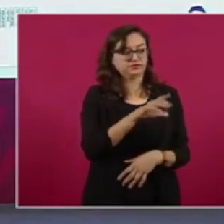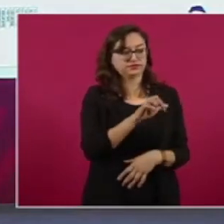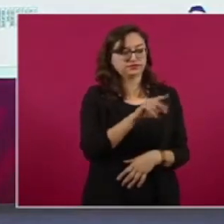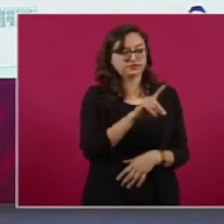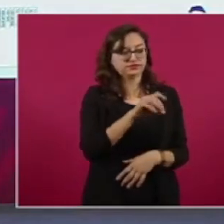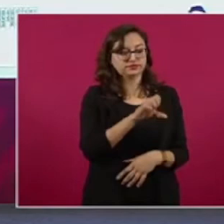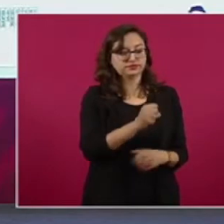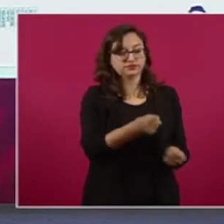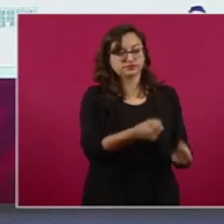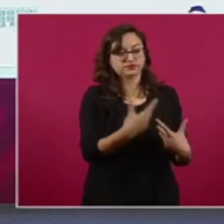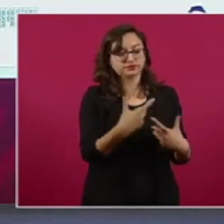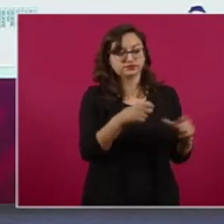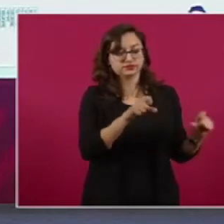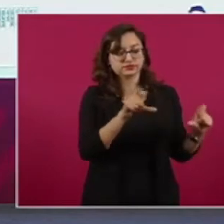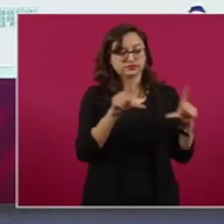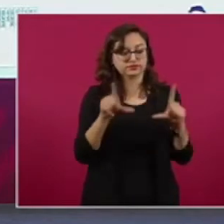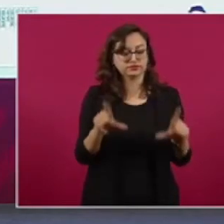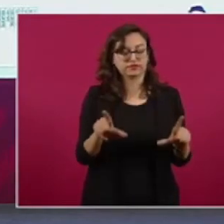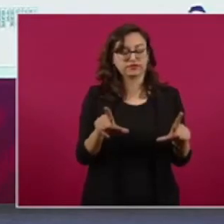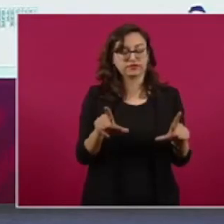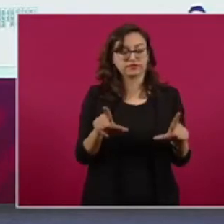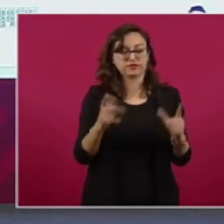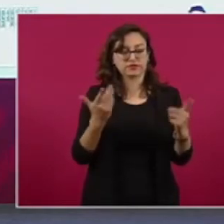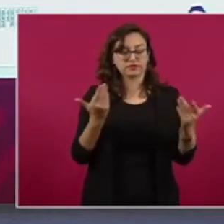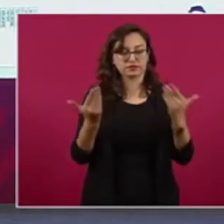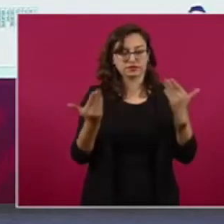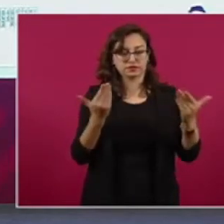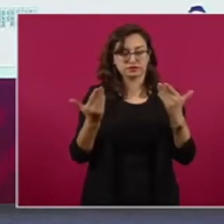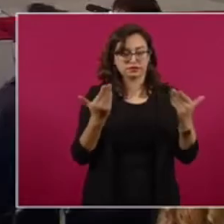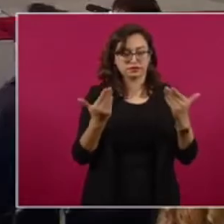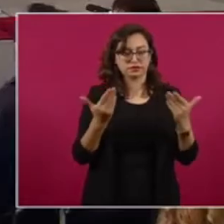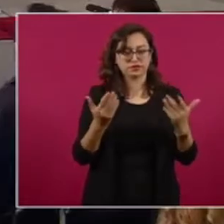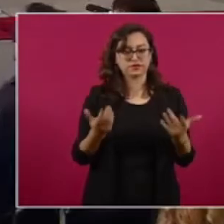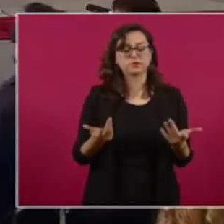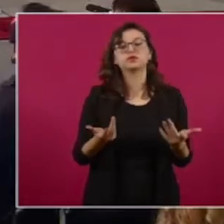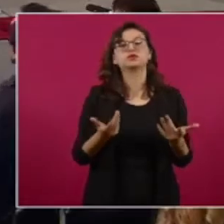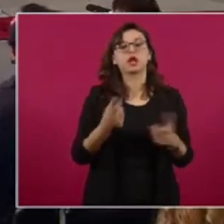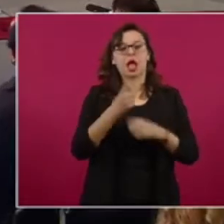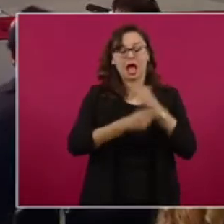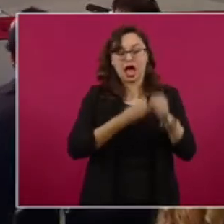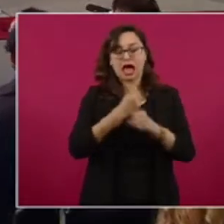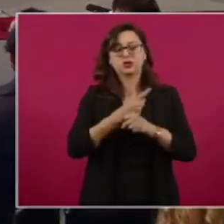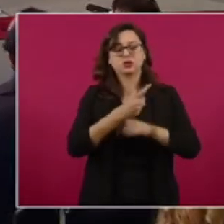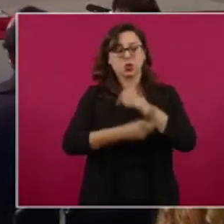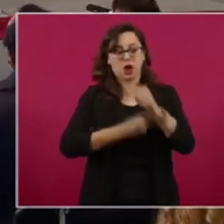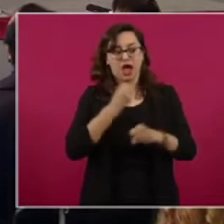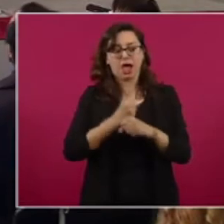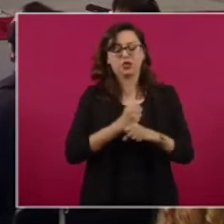manda una lámina donde vienen los incrementos por año